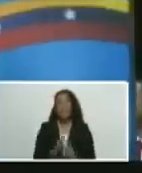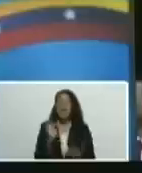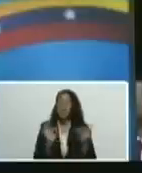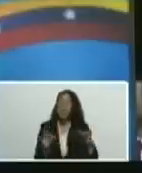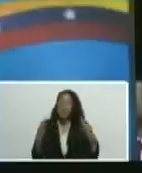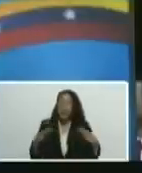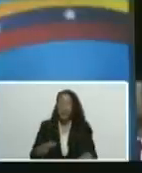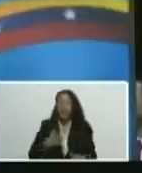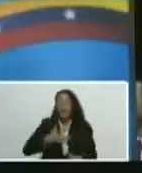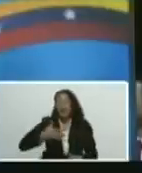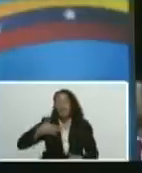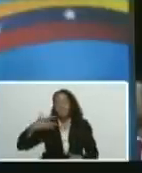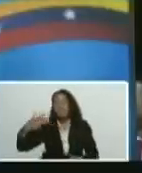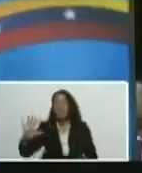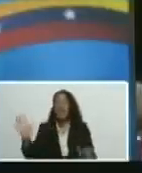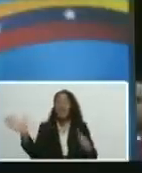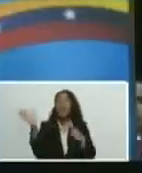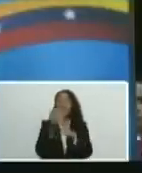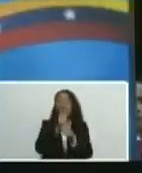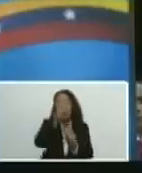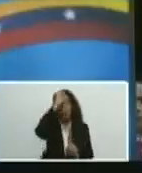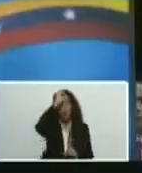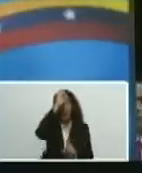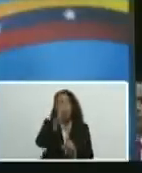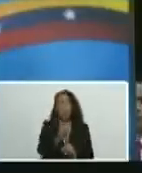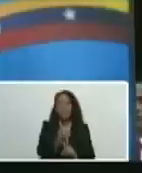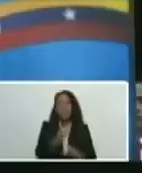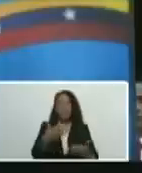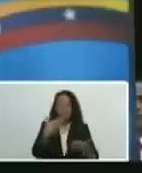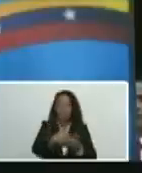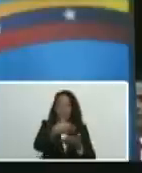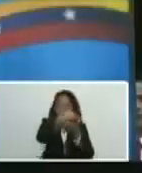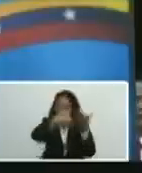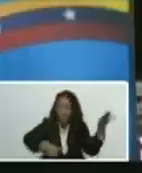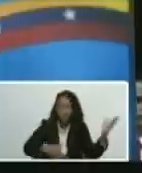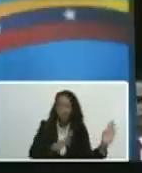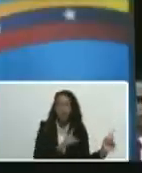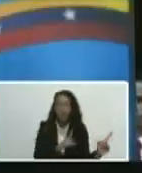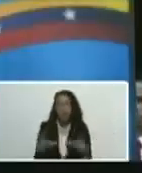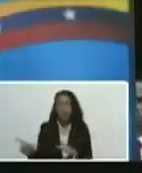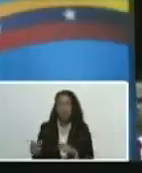natural aspiración de lograr los objetivos planteados.